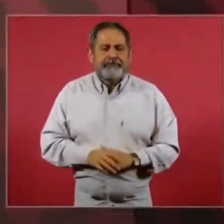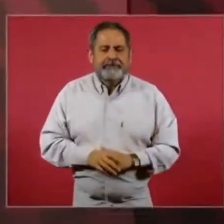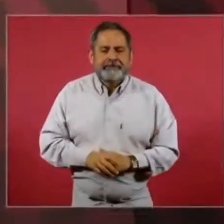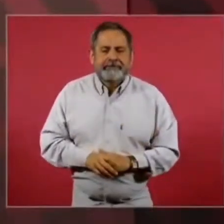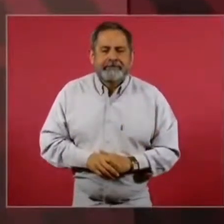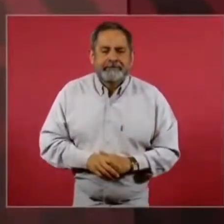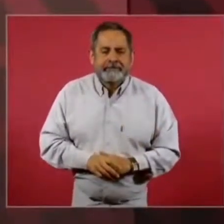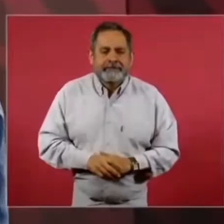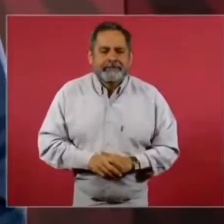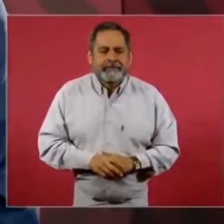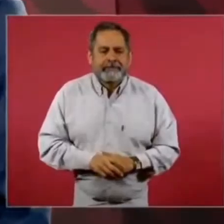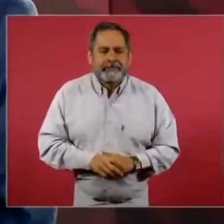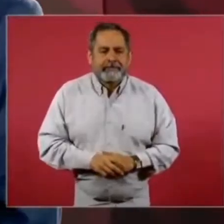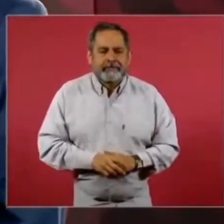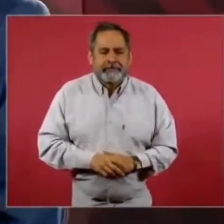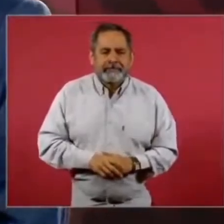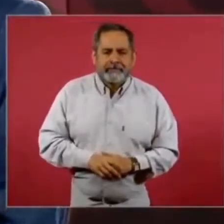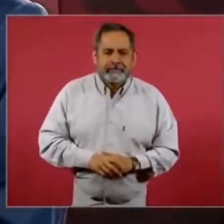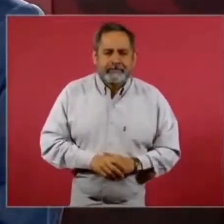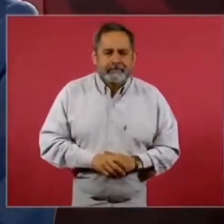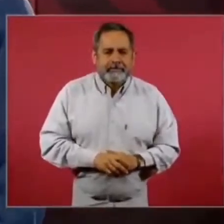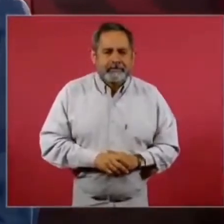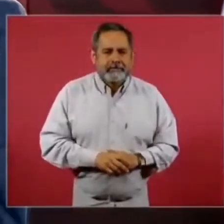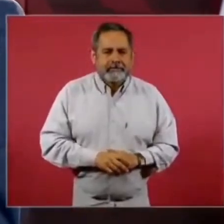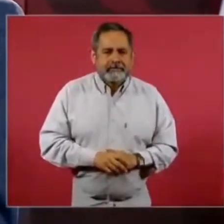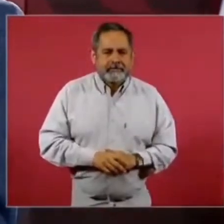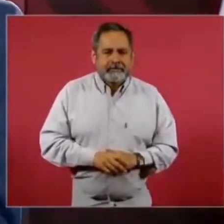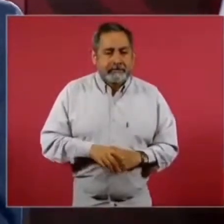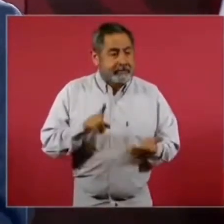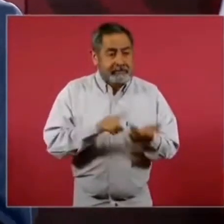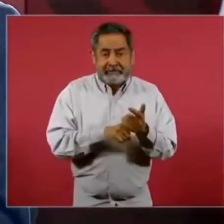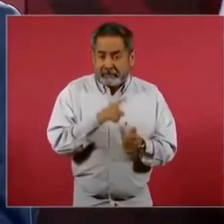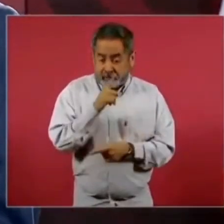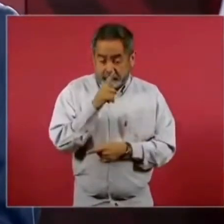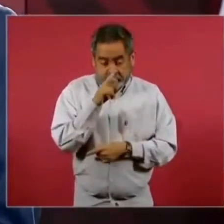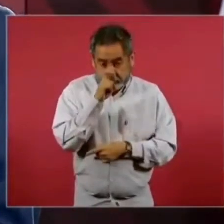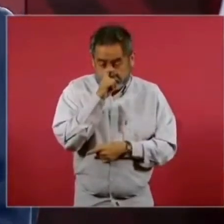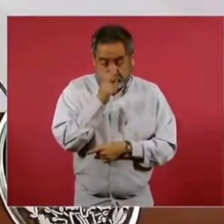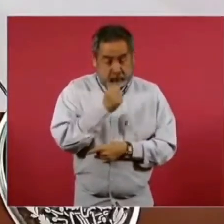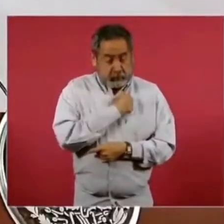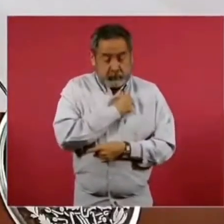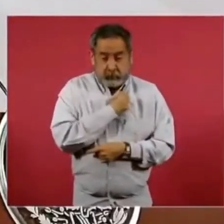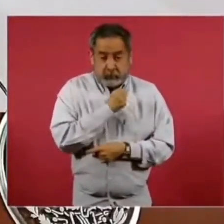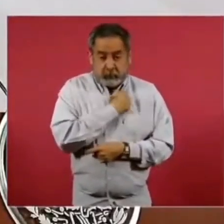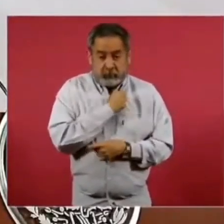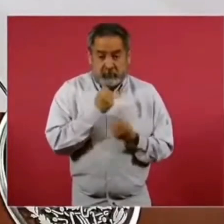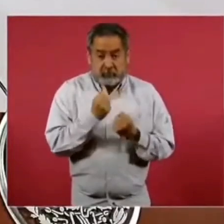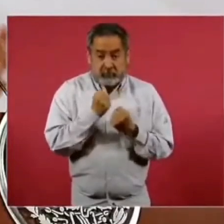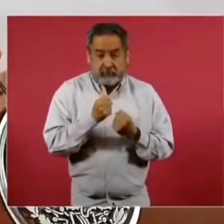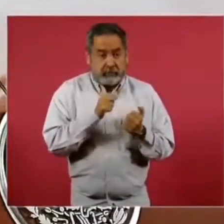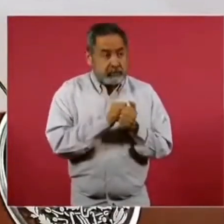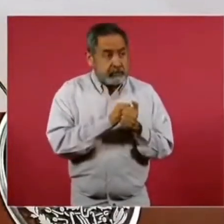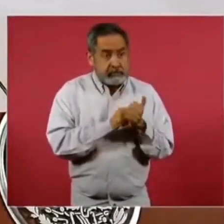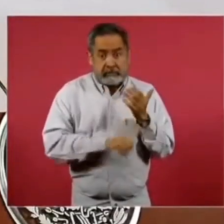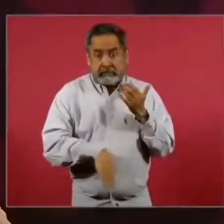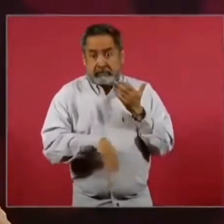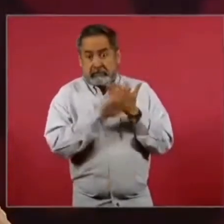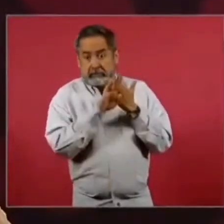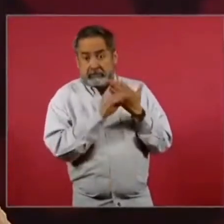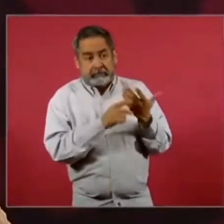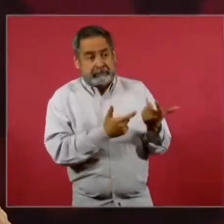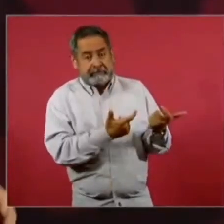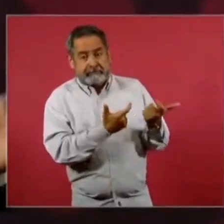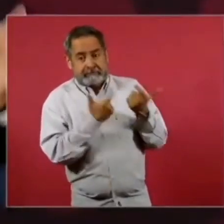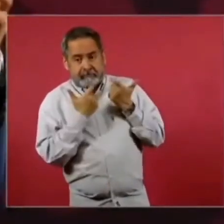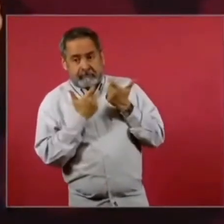Guanajuato Este pero fanáticos y vienen sobre nosotros